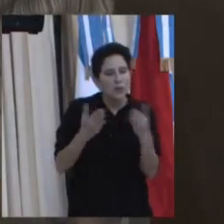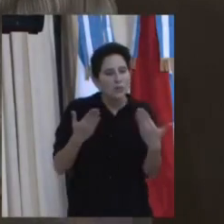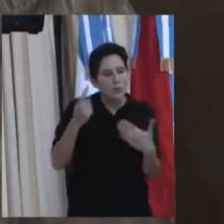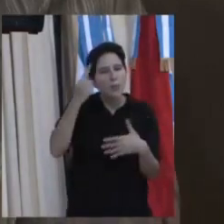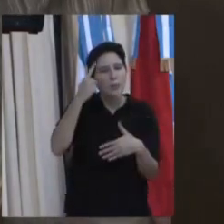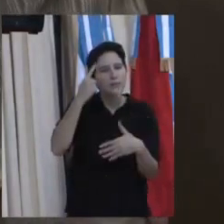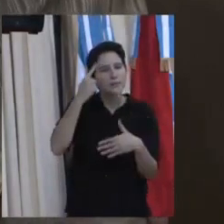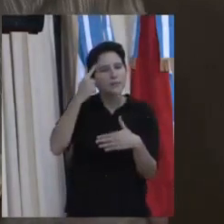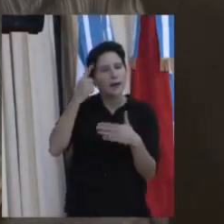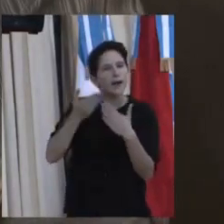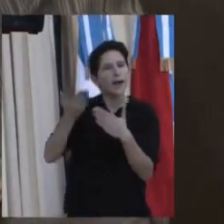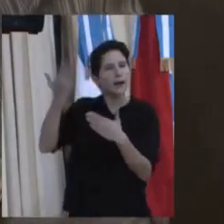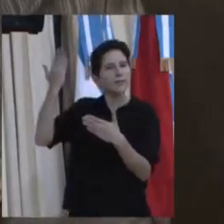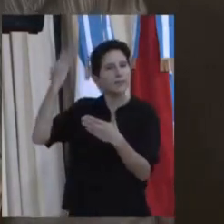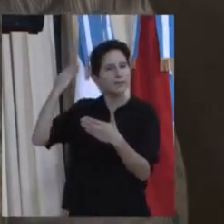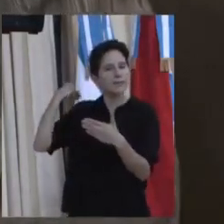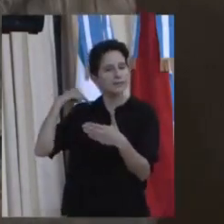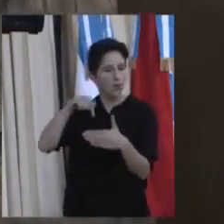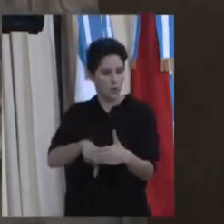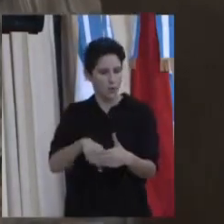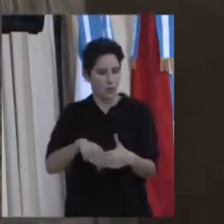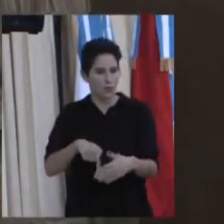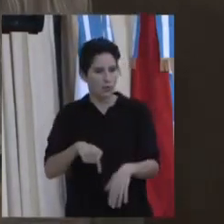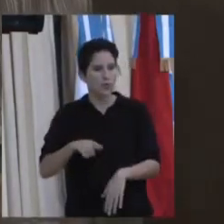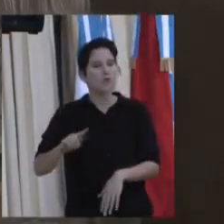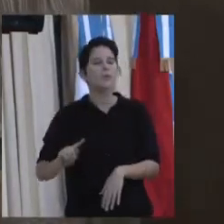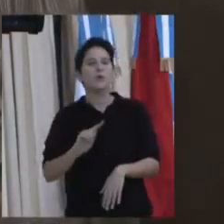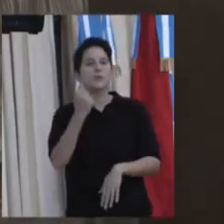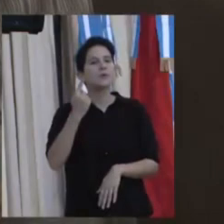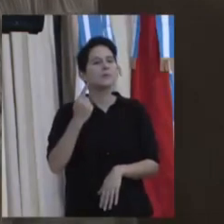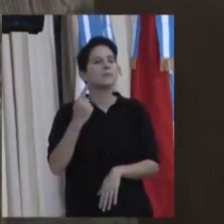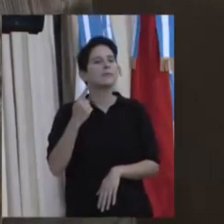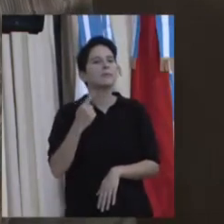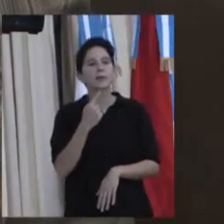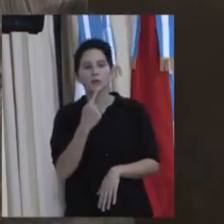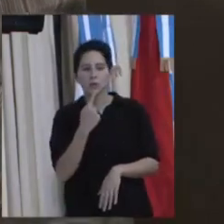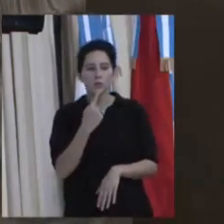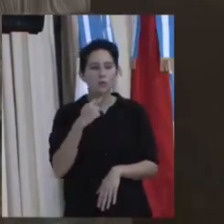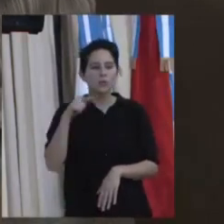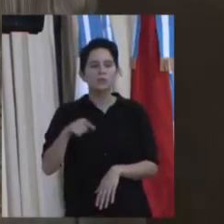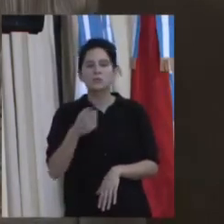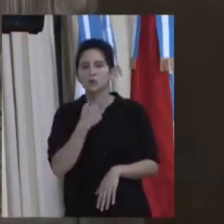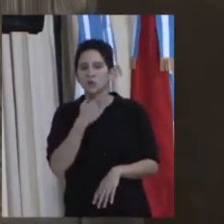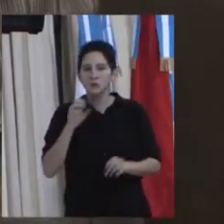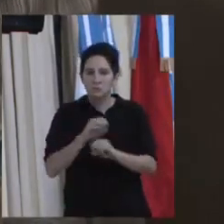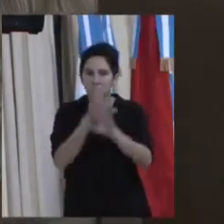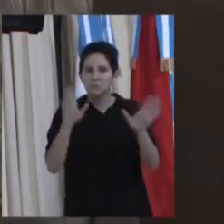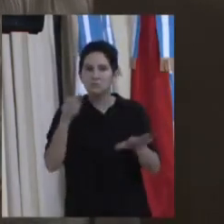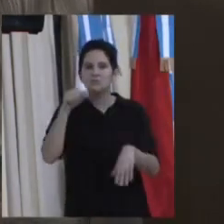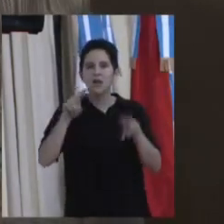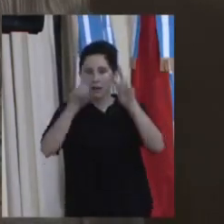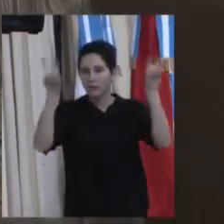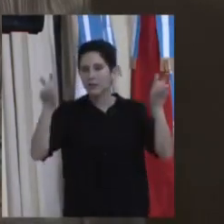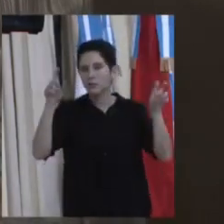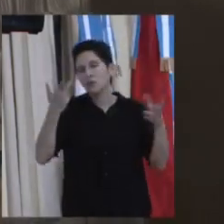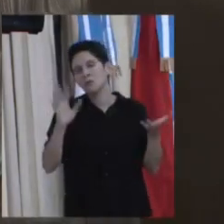ese hecho que es la reforma. Entonces, una primera cuestión que me interesa remarcar a título más